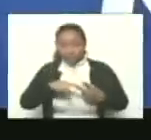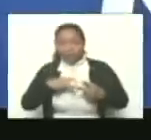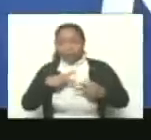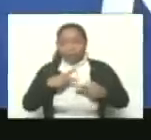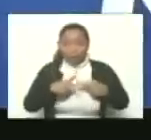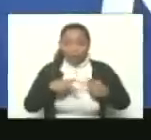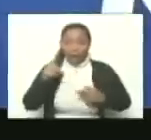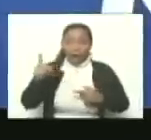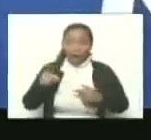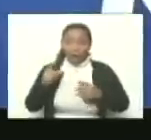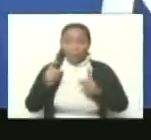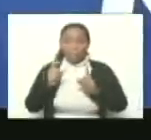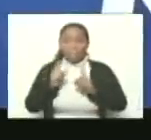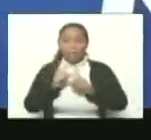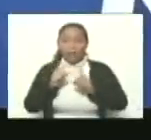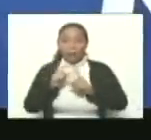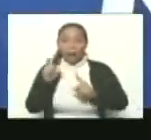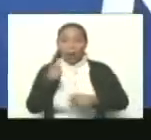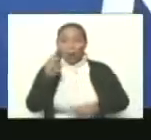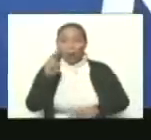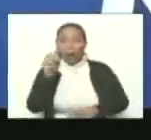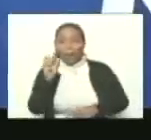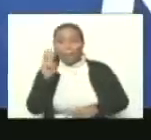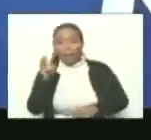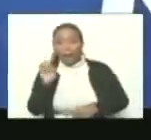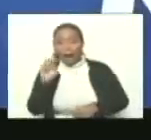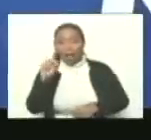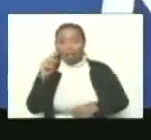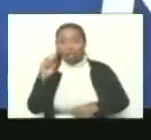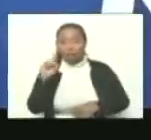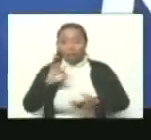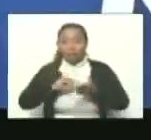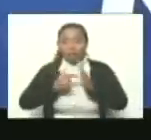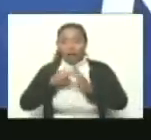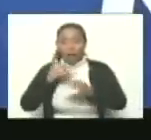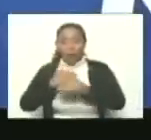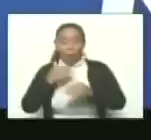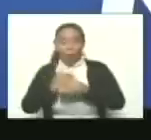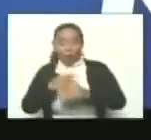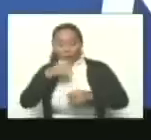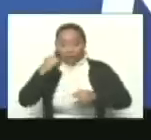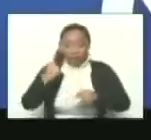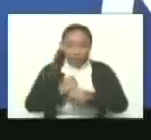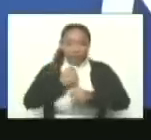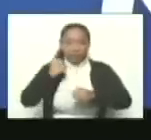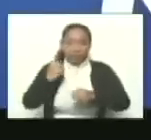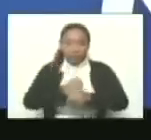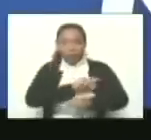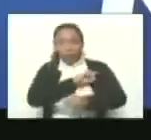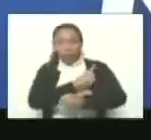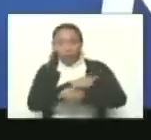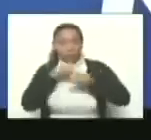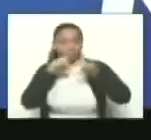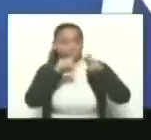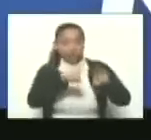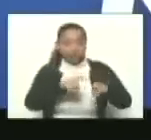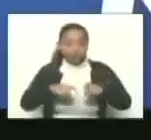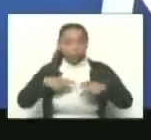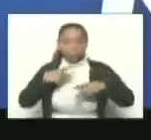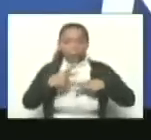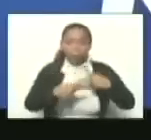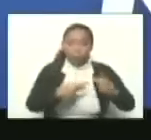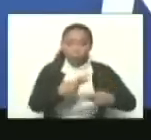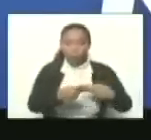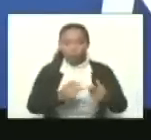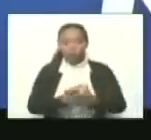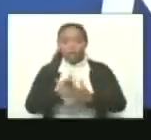que nos han dicho. Hemos guapeado, hemos librado todas esas batallas y ahí han estado los campesinos, los productores, y eso